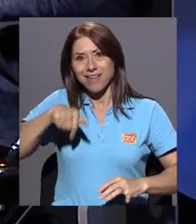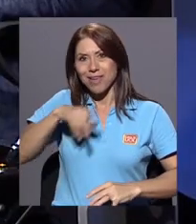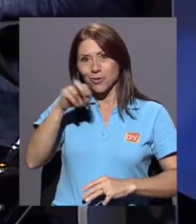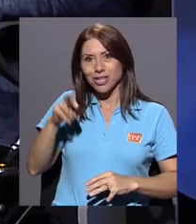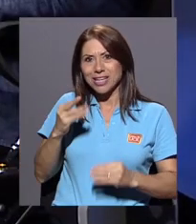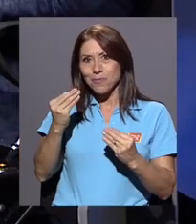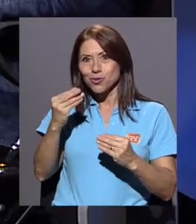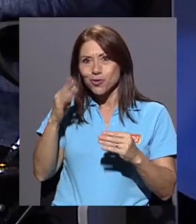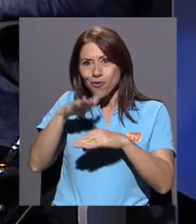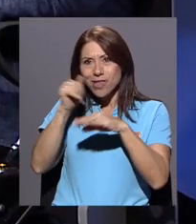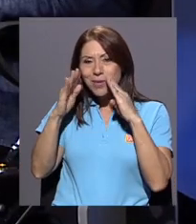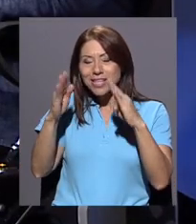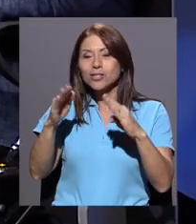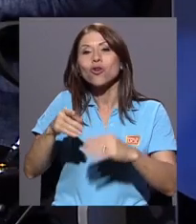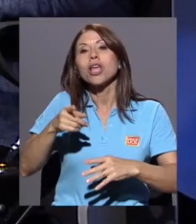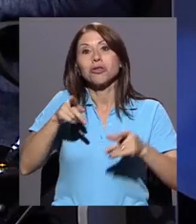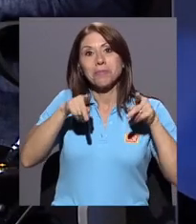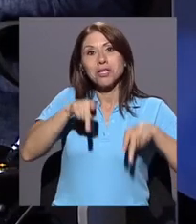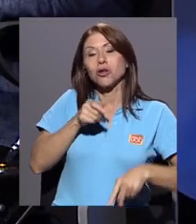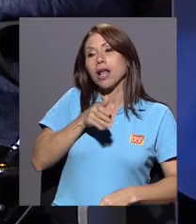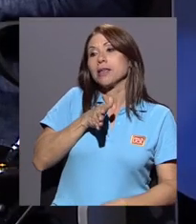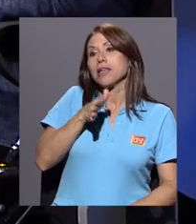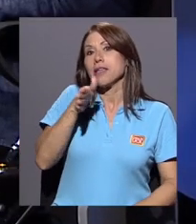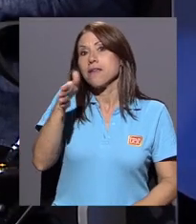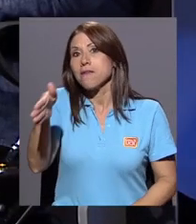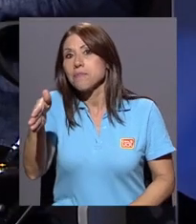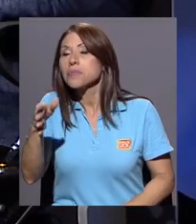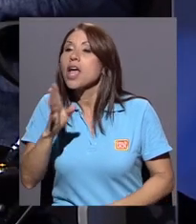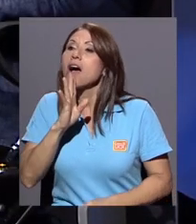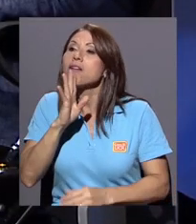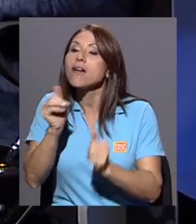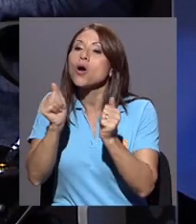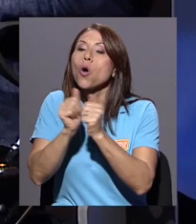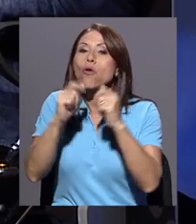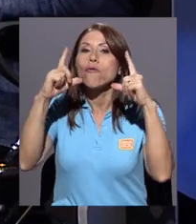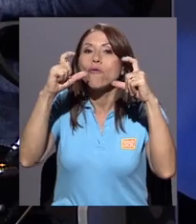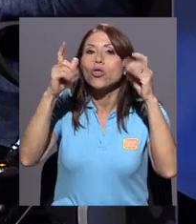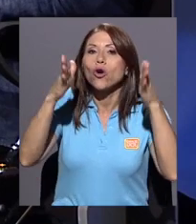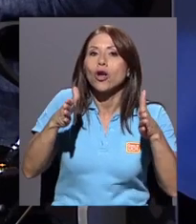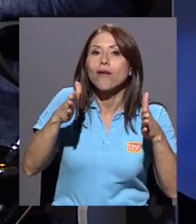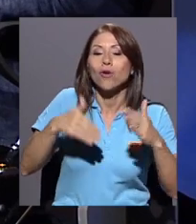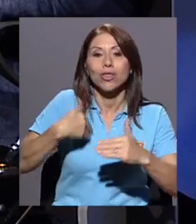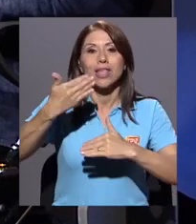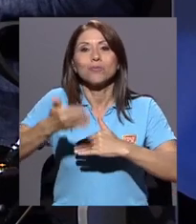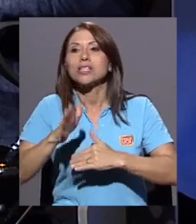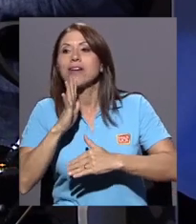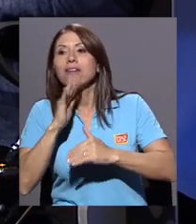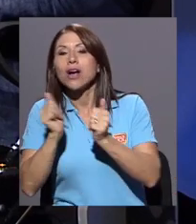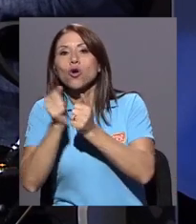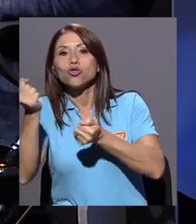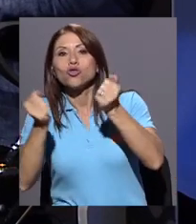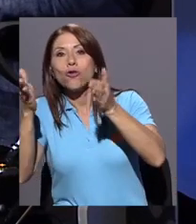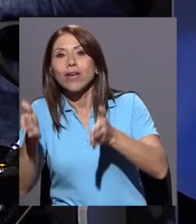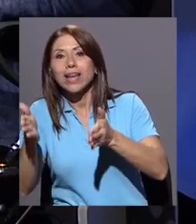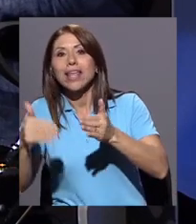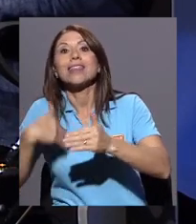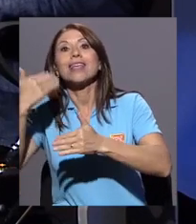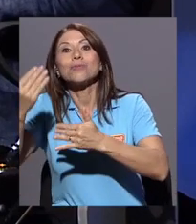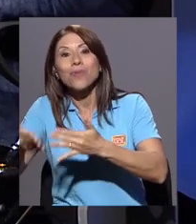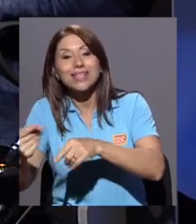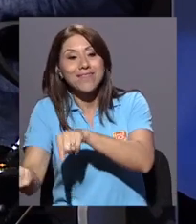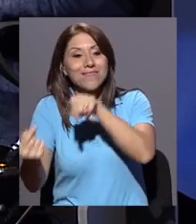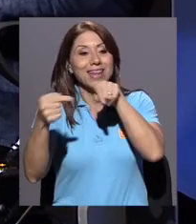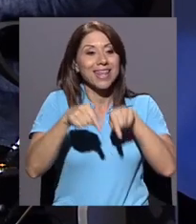y reposadamente conversaba con el fotógrafo, luego con el chofer, llegaba a la sala de redacción, lo discutía